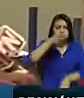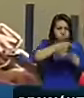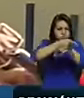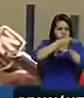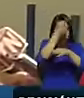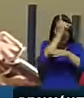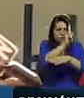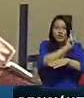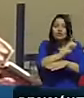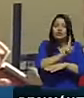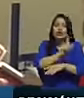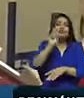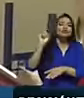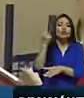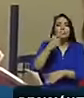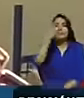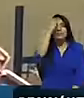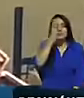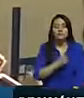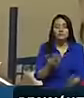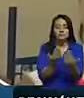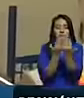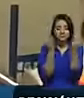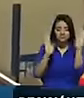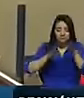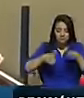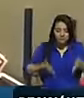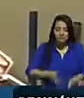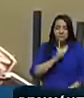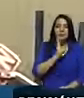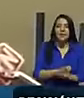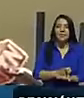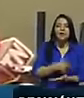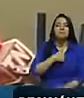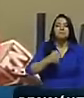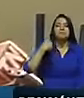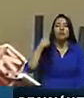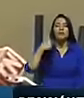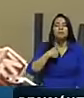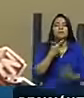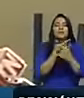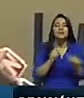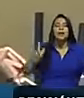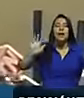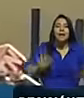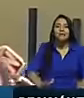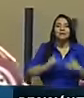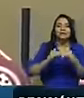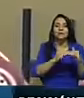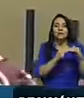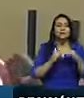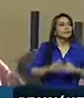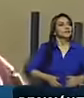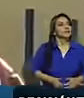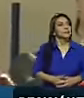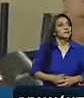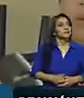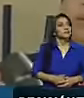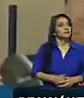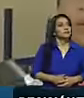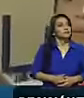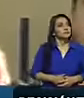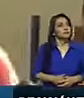ejerce solo a través de este biombo ahí está el verdadero poder ahí está la libertad ahí está la democracia hay confianza en los